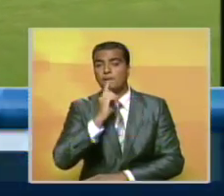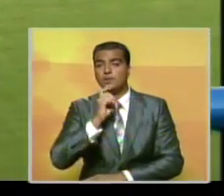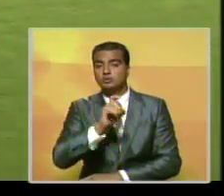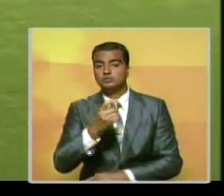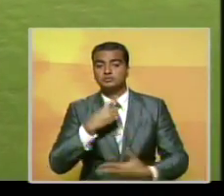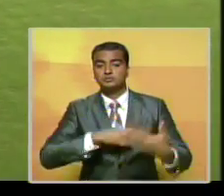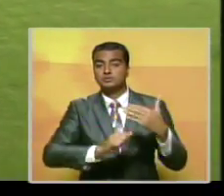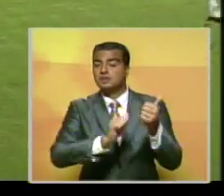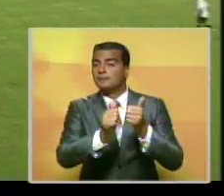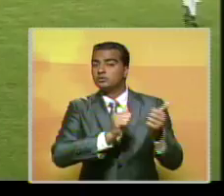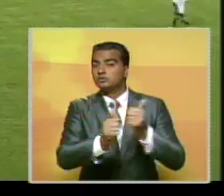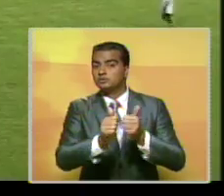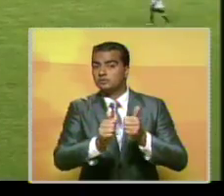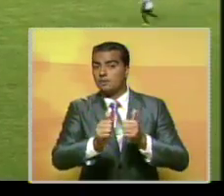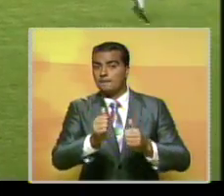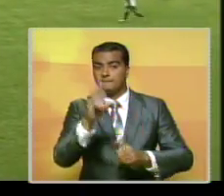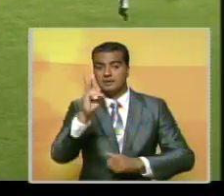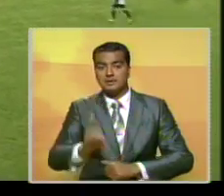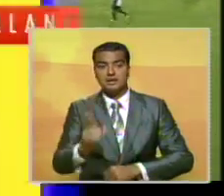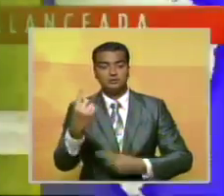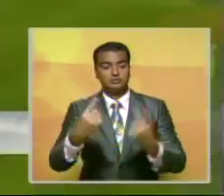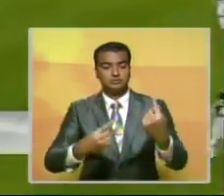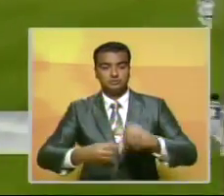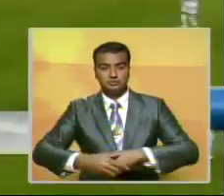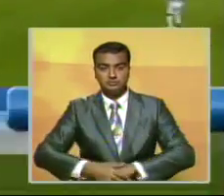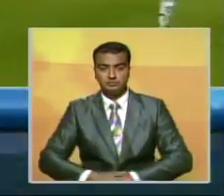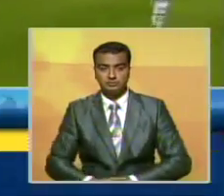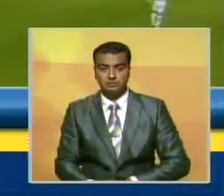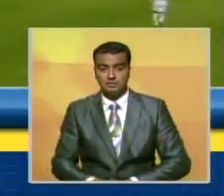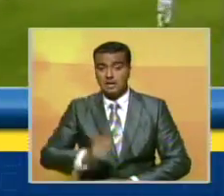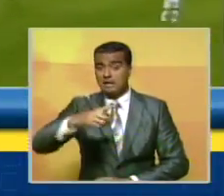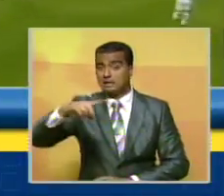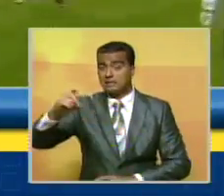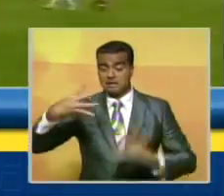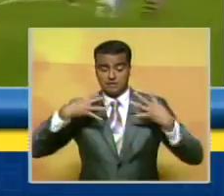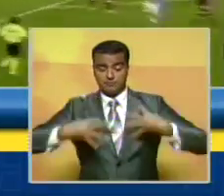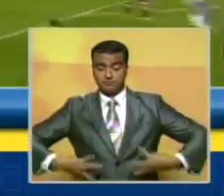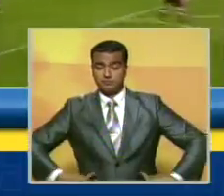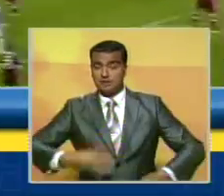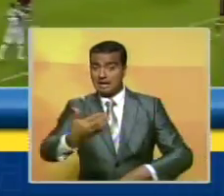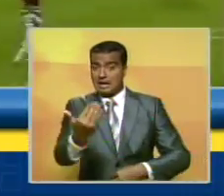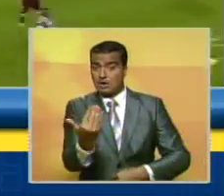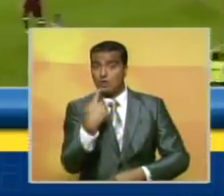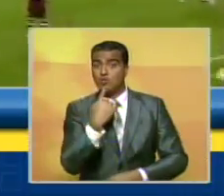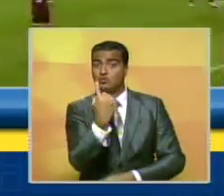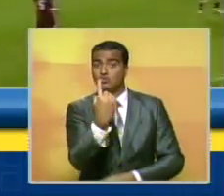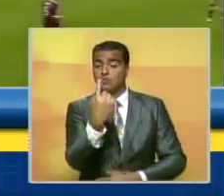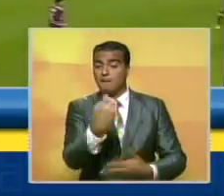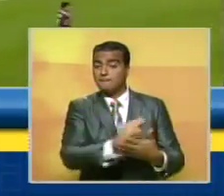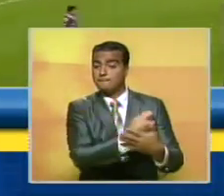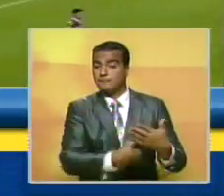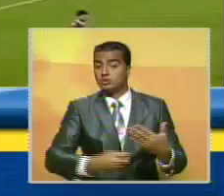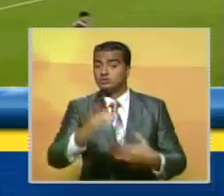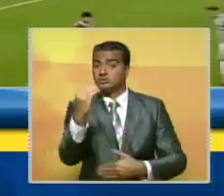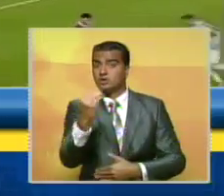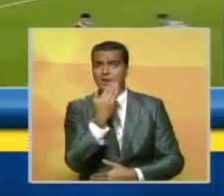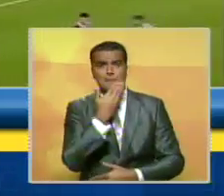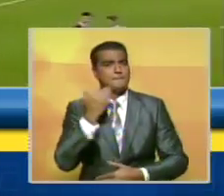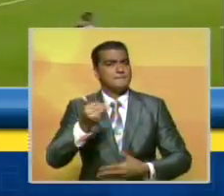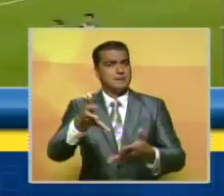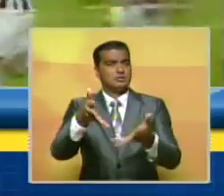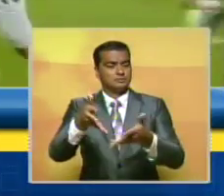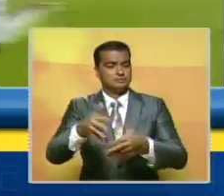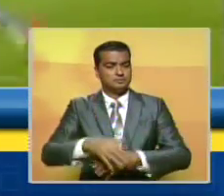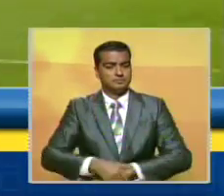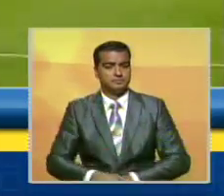Petare pactaron a 1. En Italia, la Juventus venció al Torino 1-0 para llevarse el derbi de la ciudad de Turín.